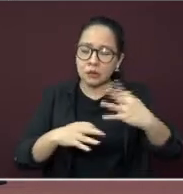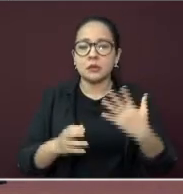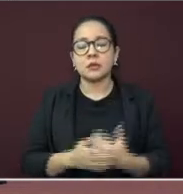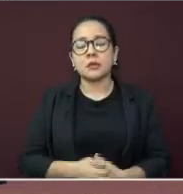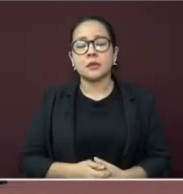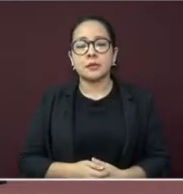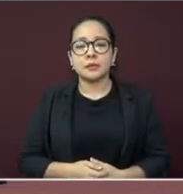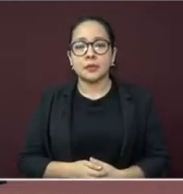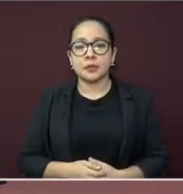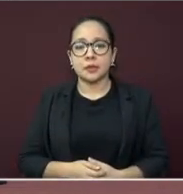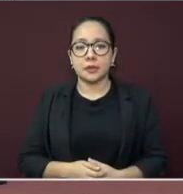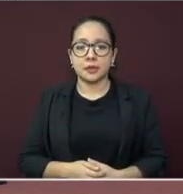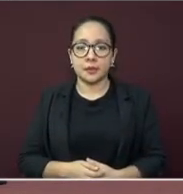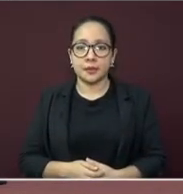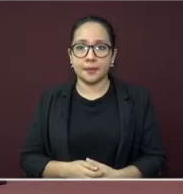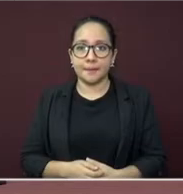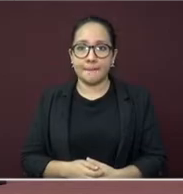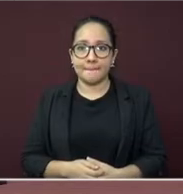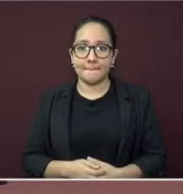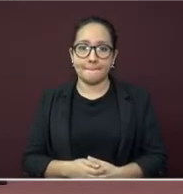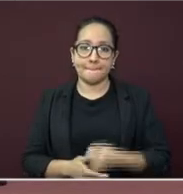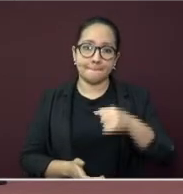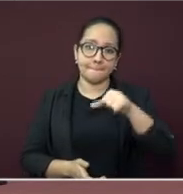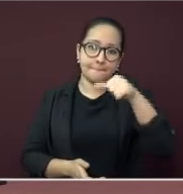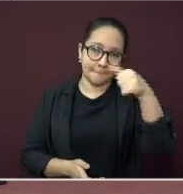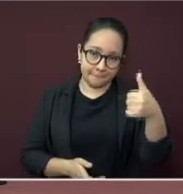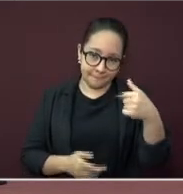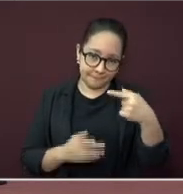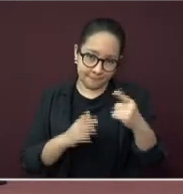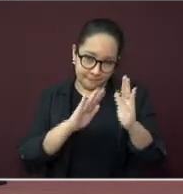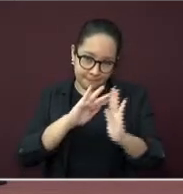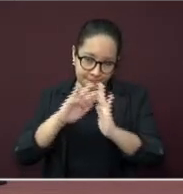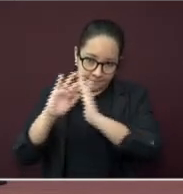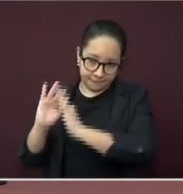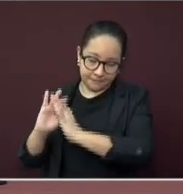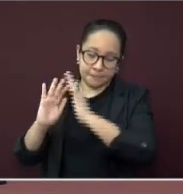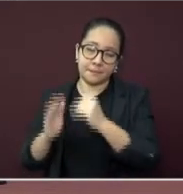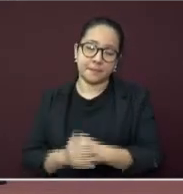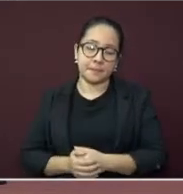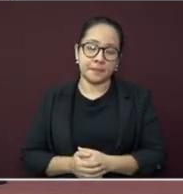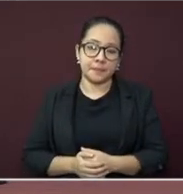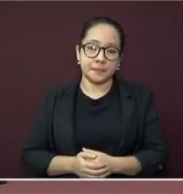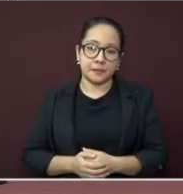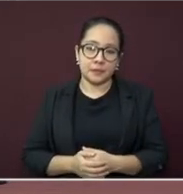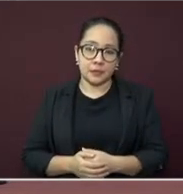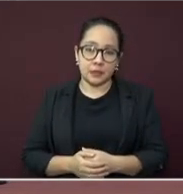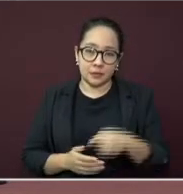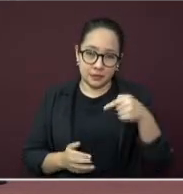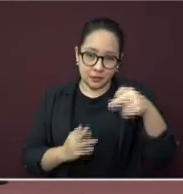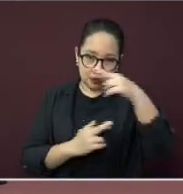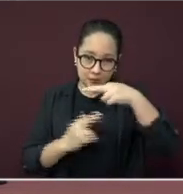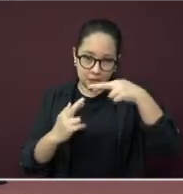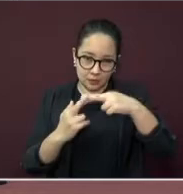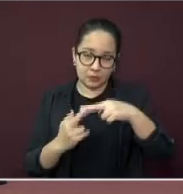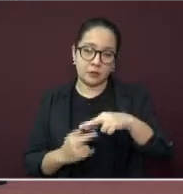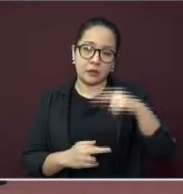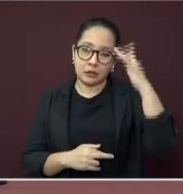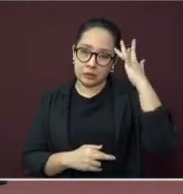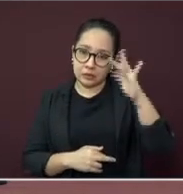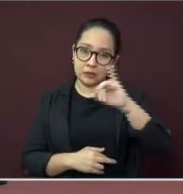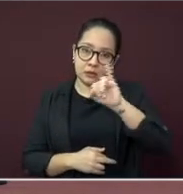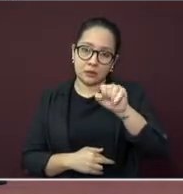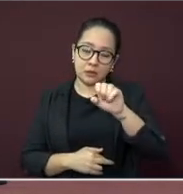que para que garantizar los servicios médicos en esa hermosa región de san pedros oteapan